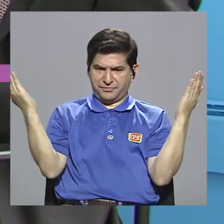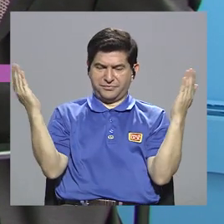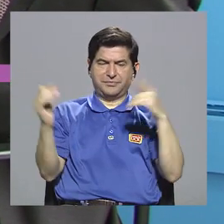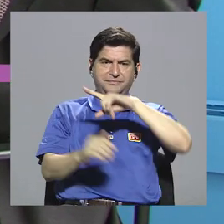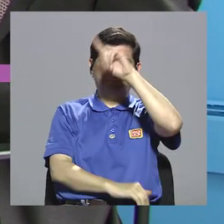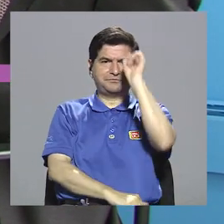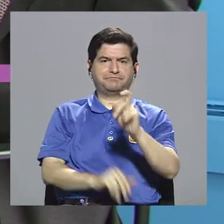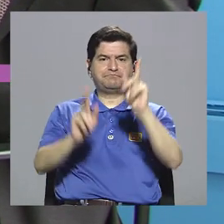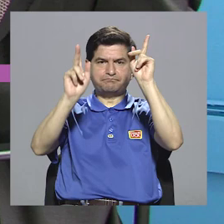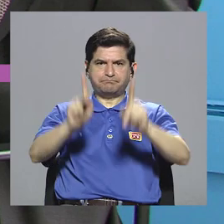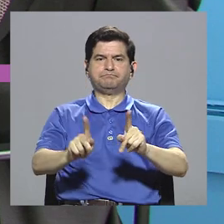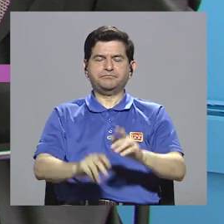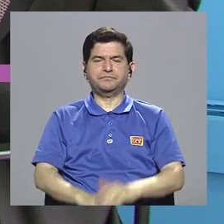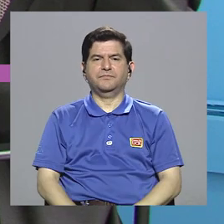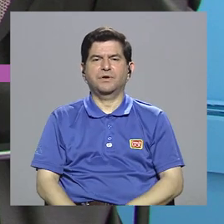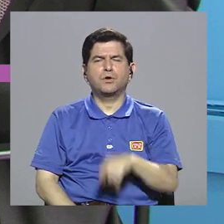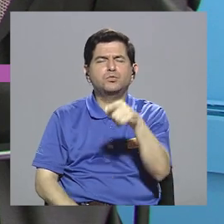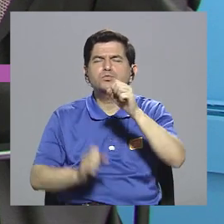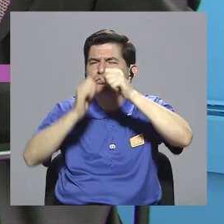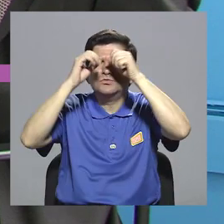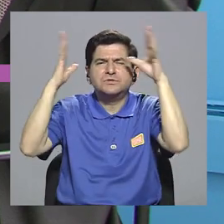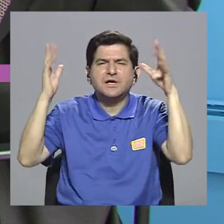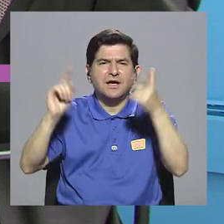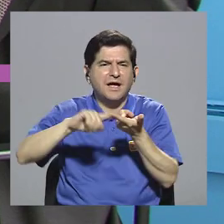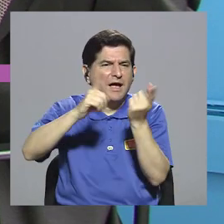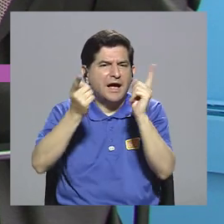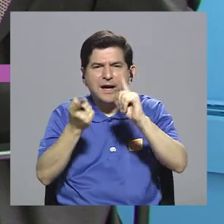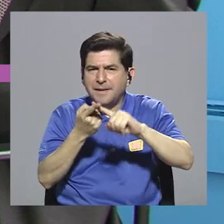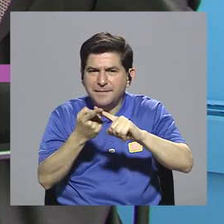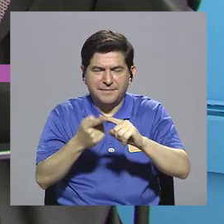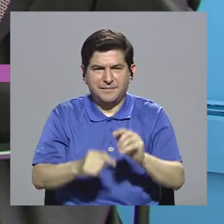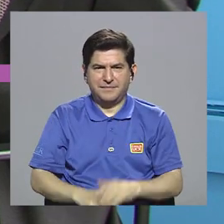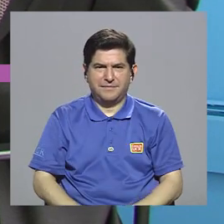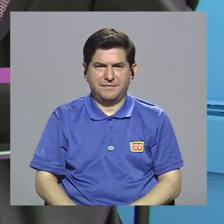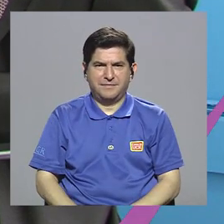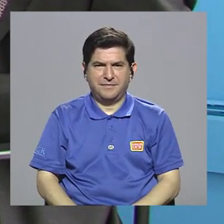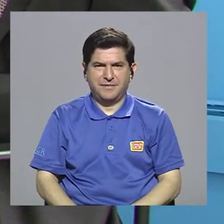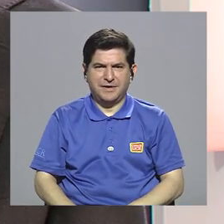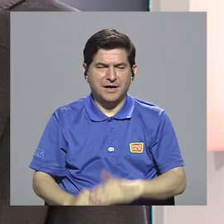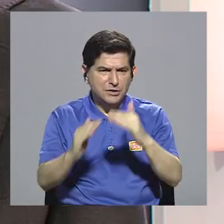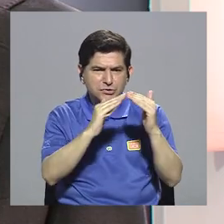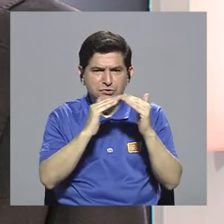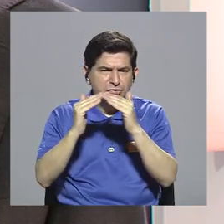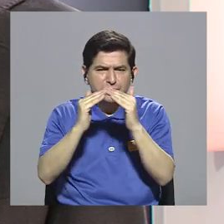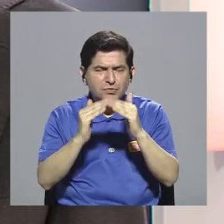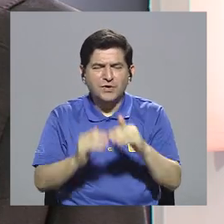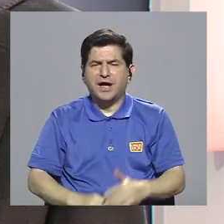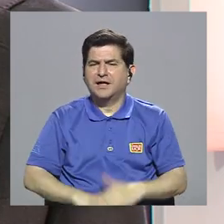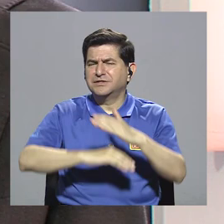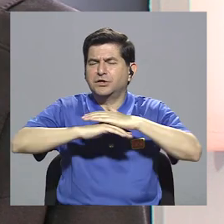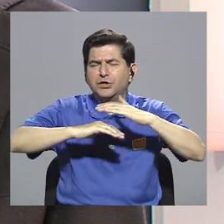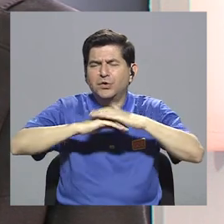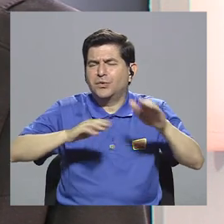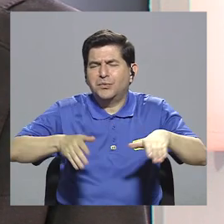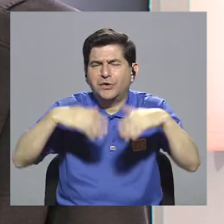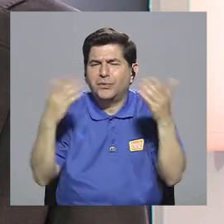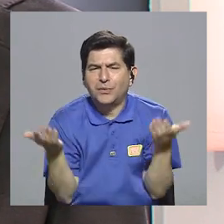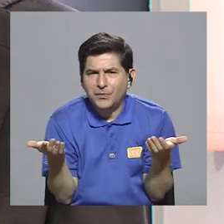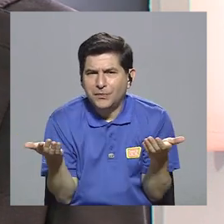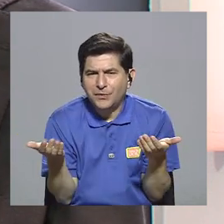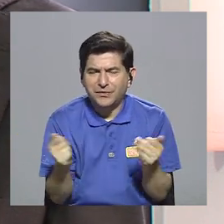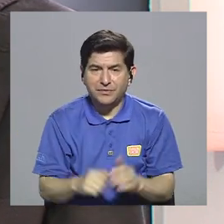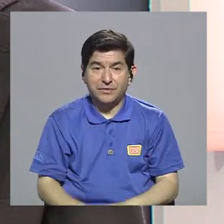preguntarle a la gente cómo imagina usted una ciudad en la cual se siente más cómoda pero